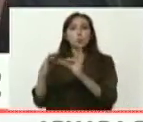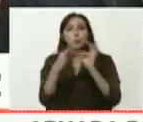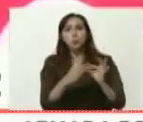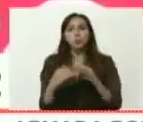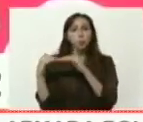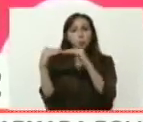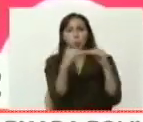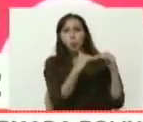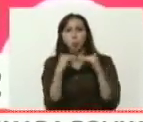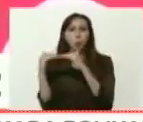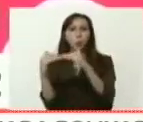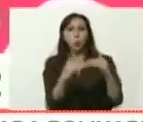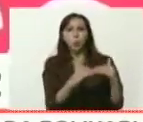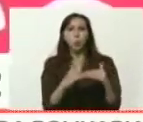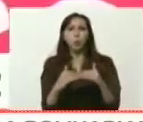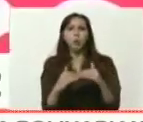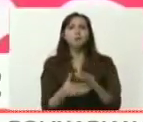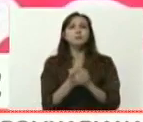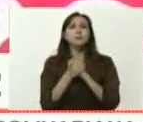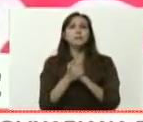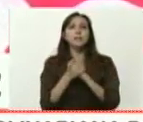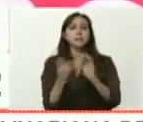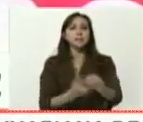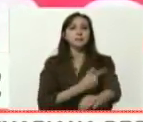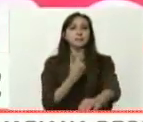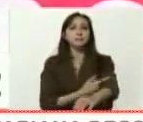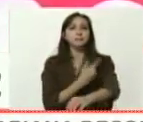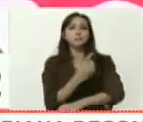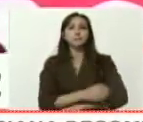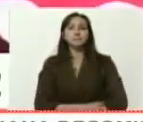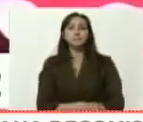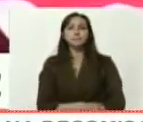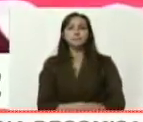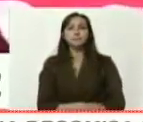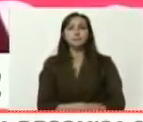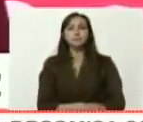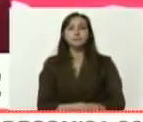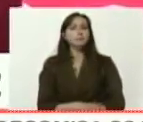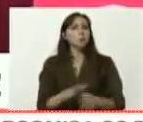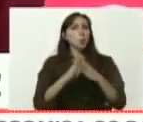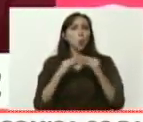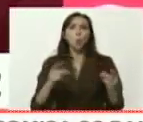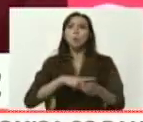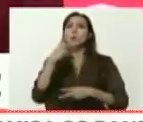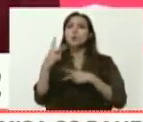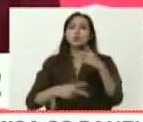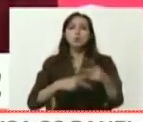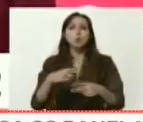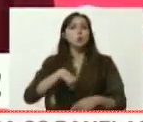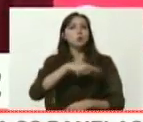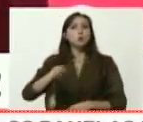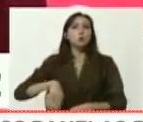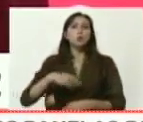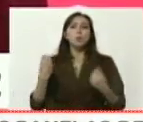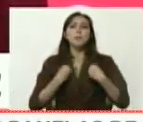nos ha costado hacer eso? Y después todo eso vino la revolución de Lenin y todo este proceso maravilloso que estamos viviendo hoy.